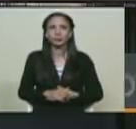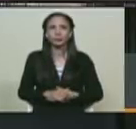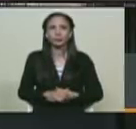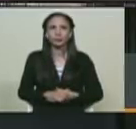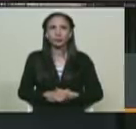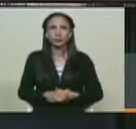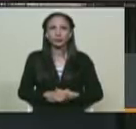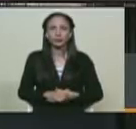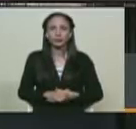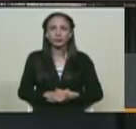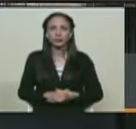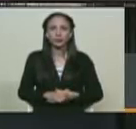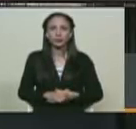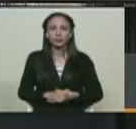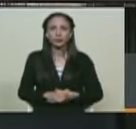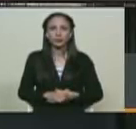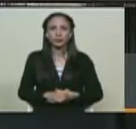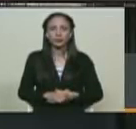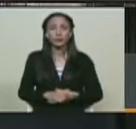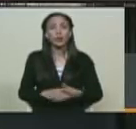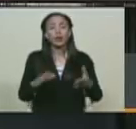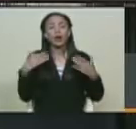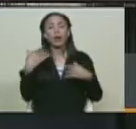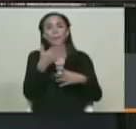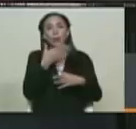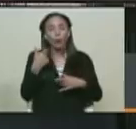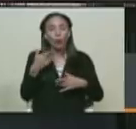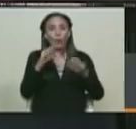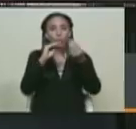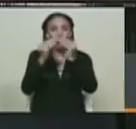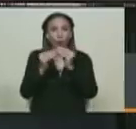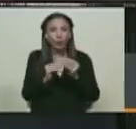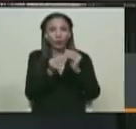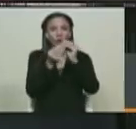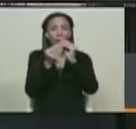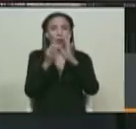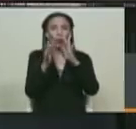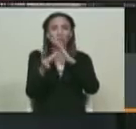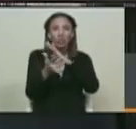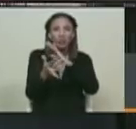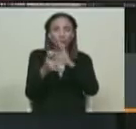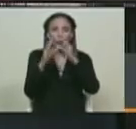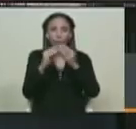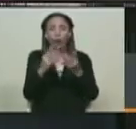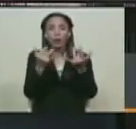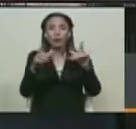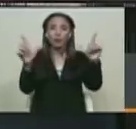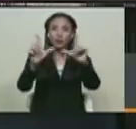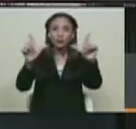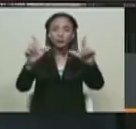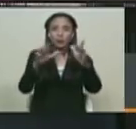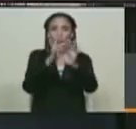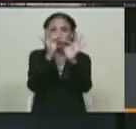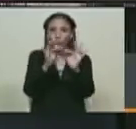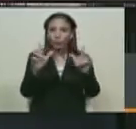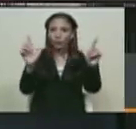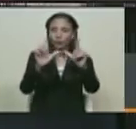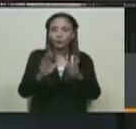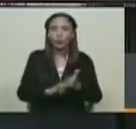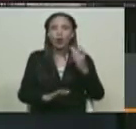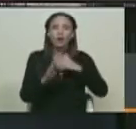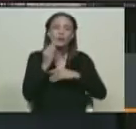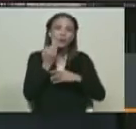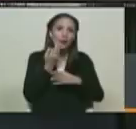cuenta? Tienen que perfeccionar todas las técnicas. Pues estamos transmitiendo por televisión, por Facebook